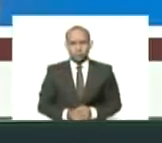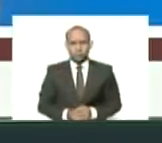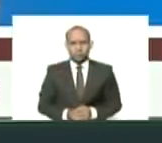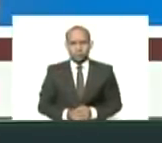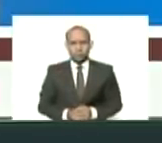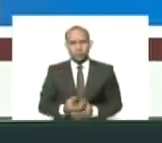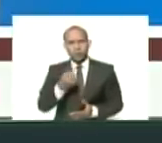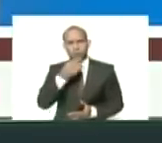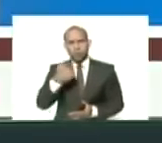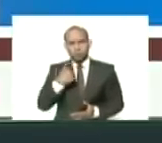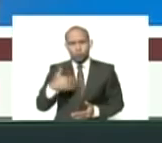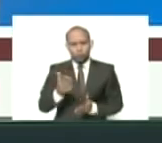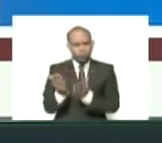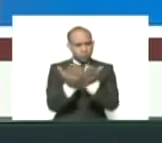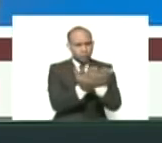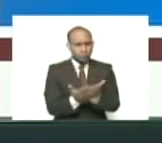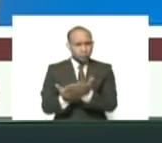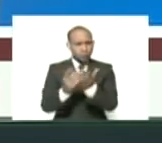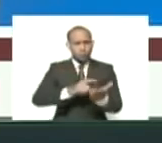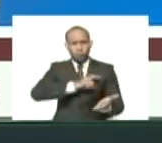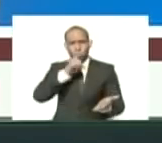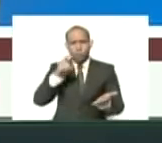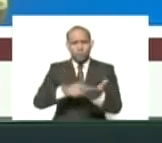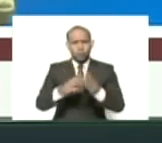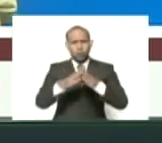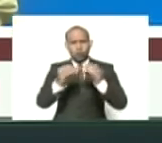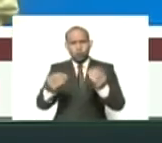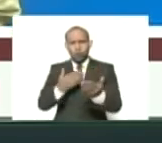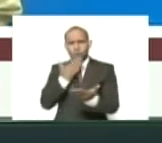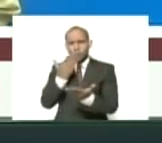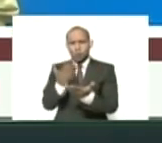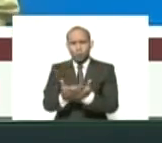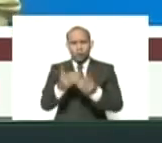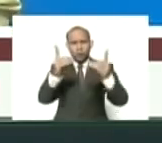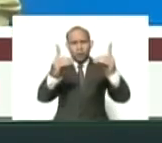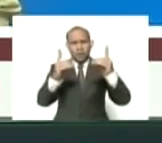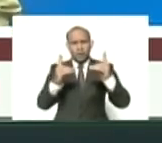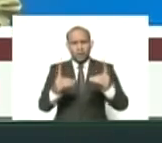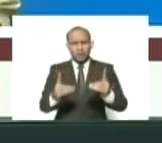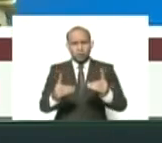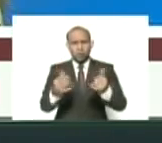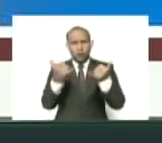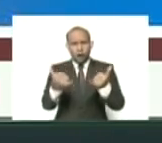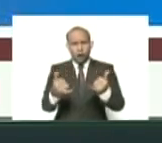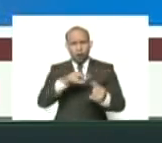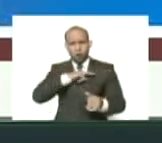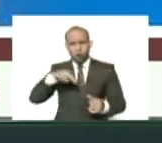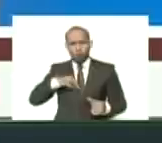y bueno, me lo voy a estudiar completo, todas las propuestas, por las decisiones que ahora vamos a tomar.